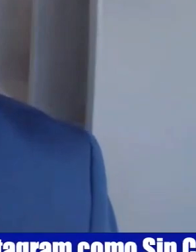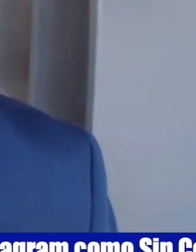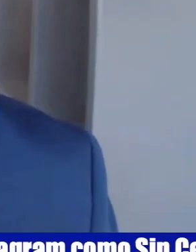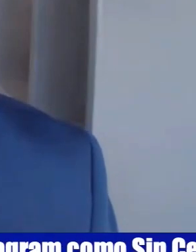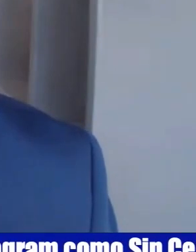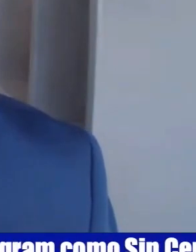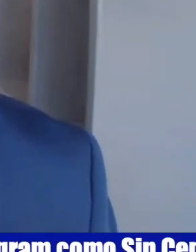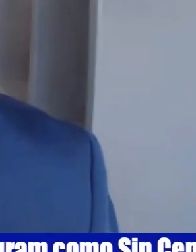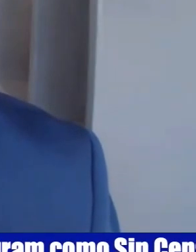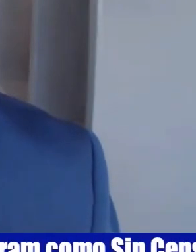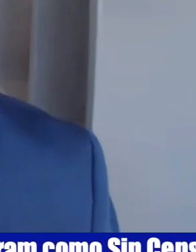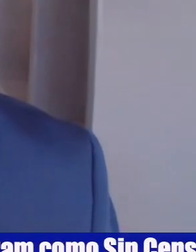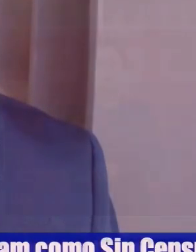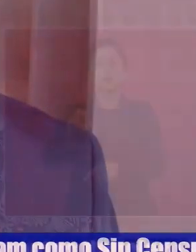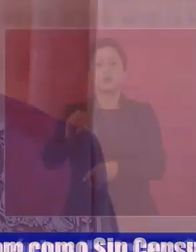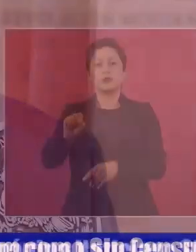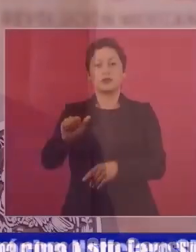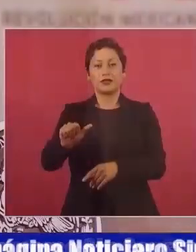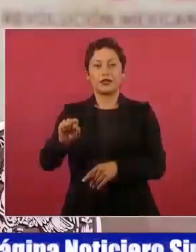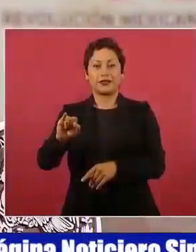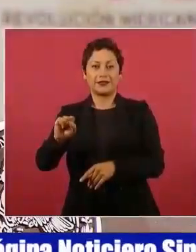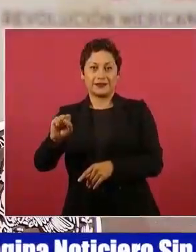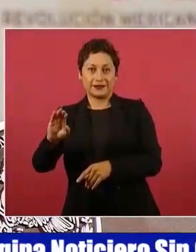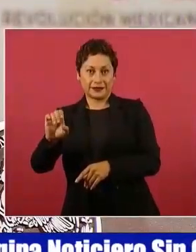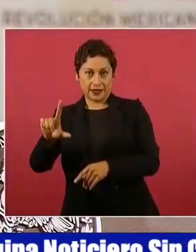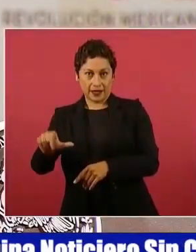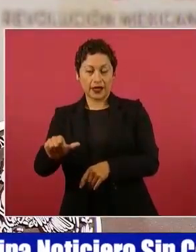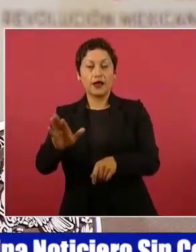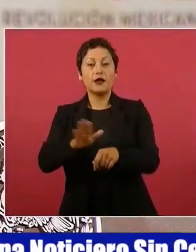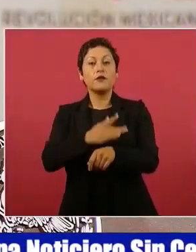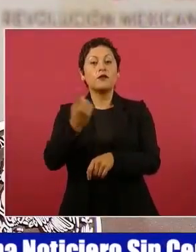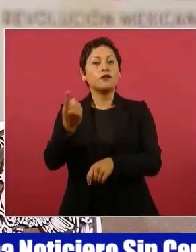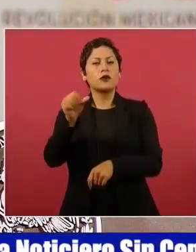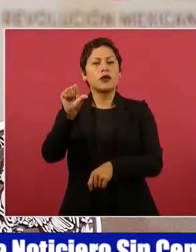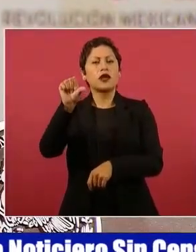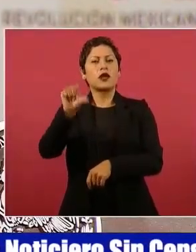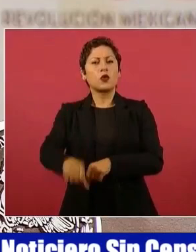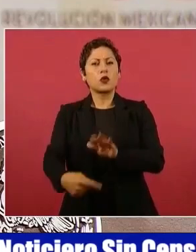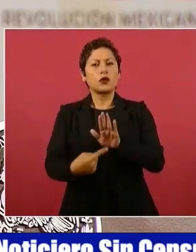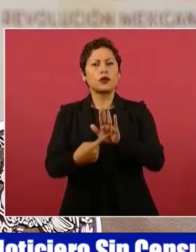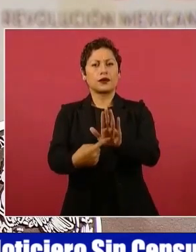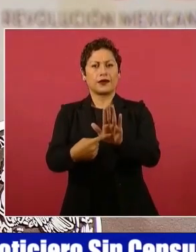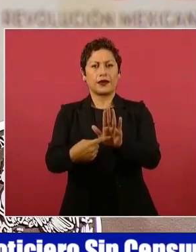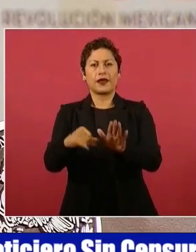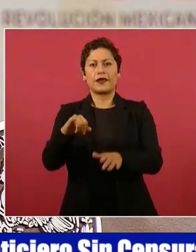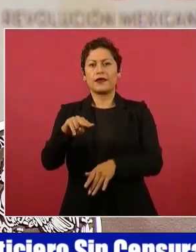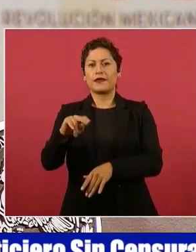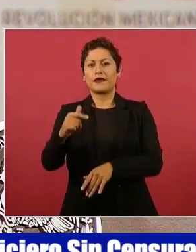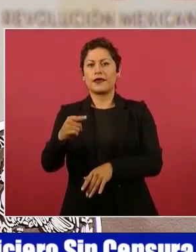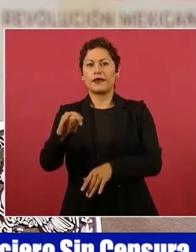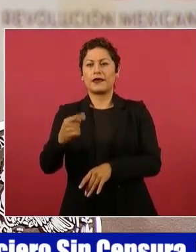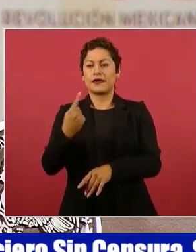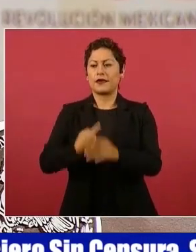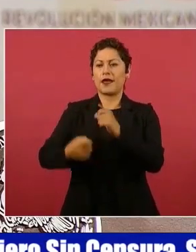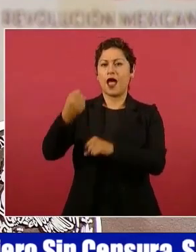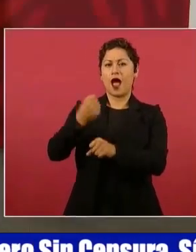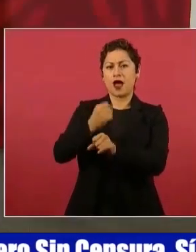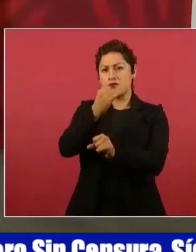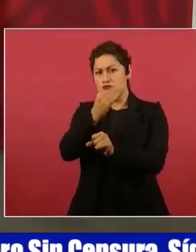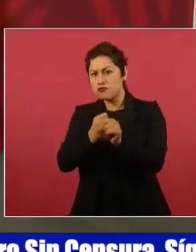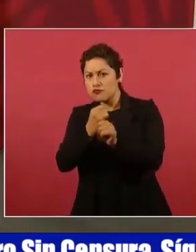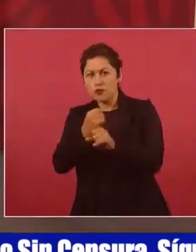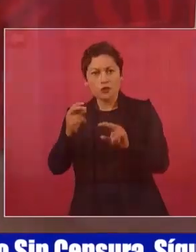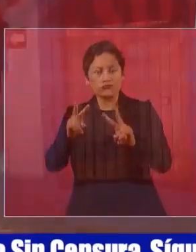que magistralmente, la presidencia de la República, pero esta victoria, porque es una victoria tanto en su biografía